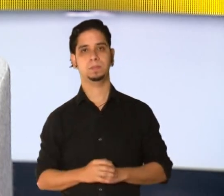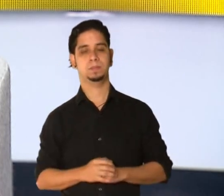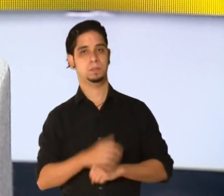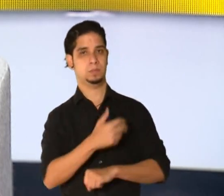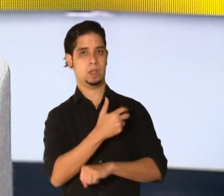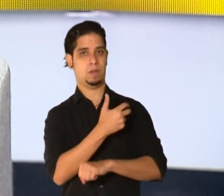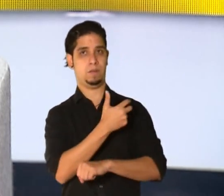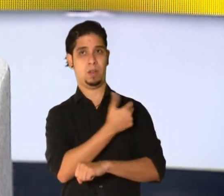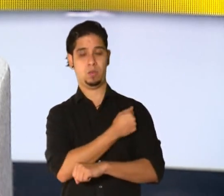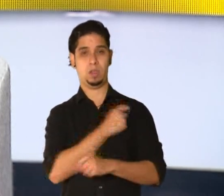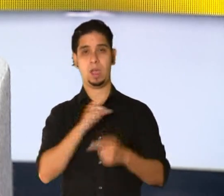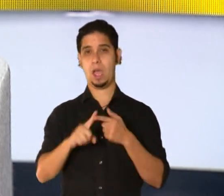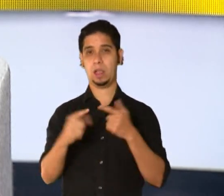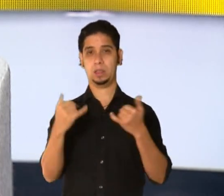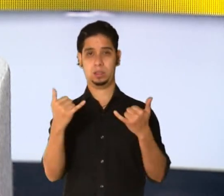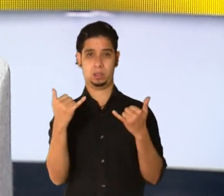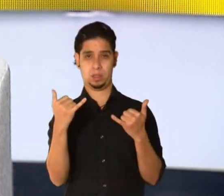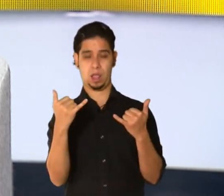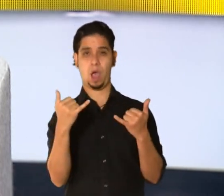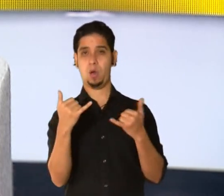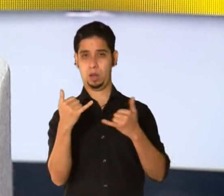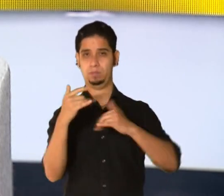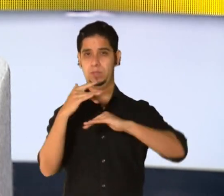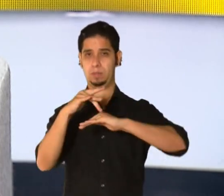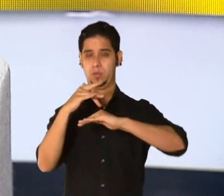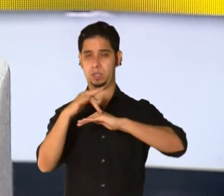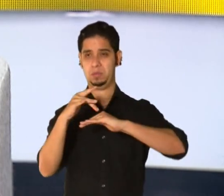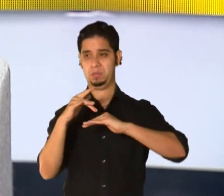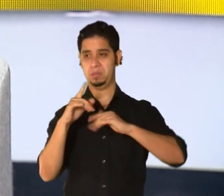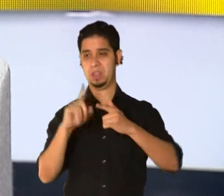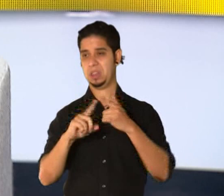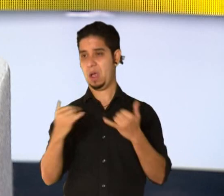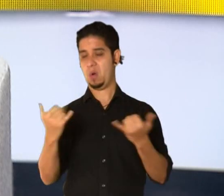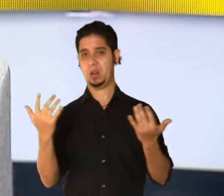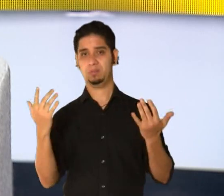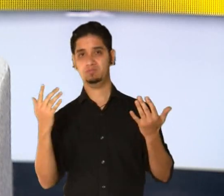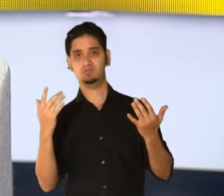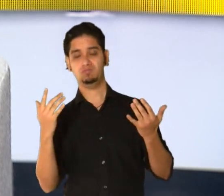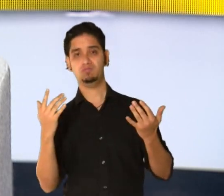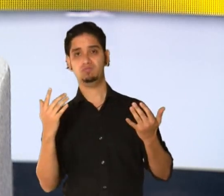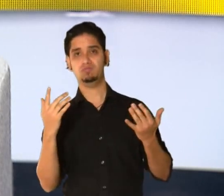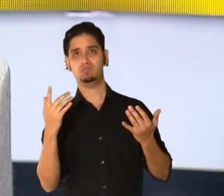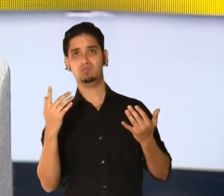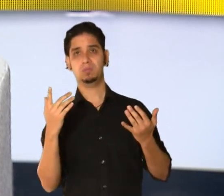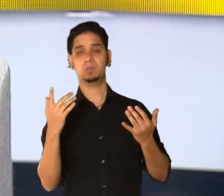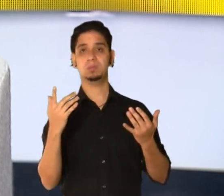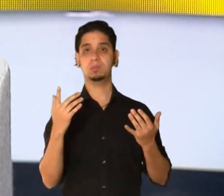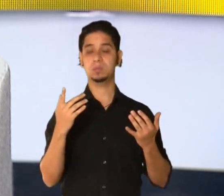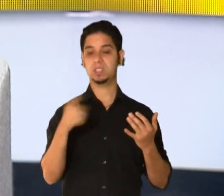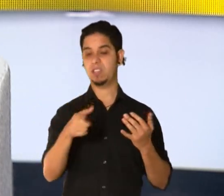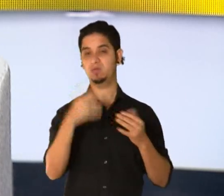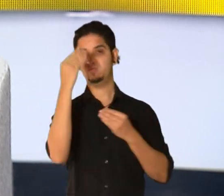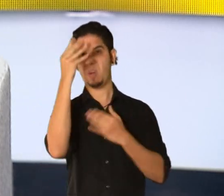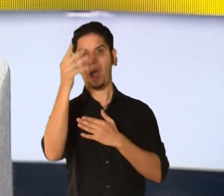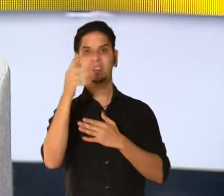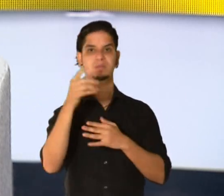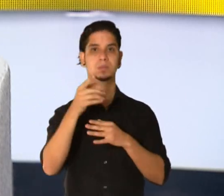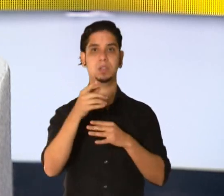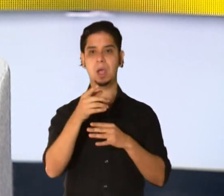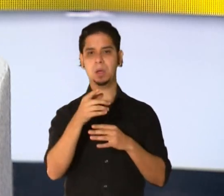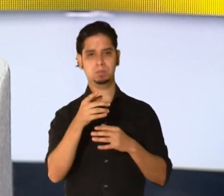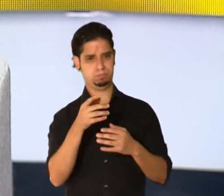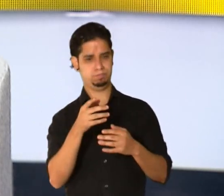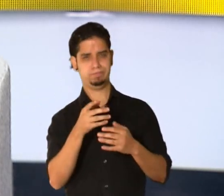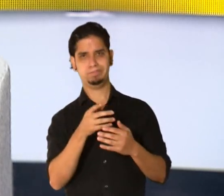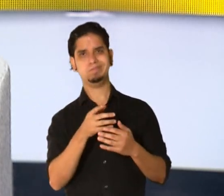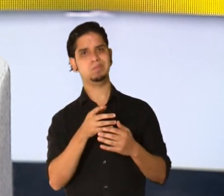Las vacunas que tenemos disponibles hasta el momento se reporta que son efectivas para estas nuevas cepas,